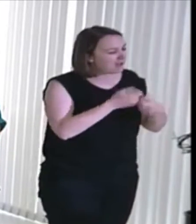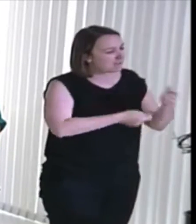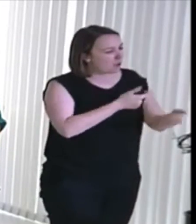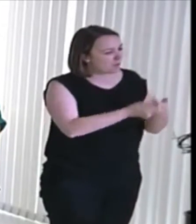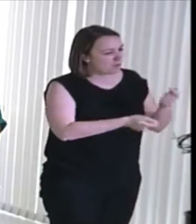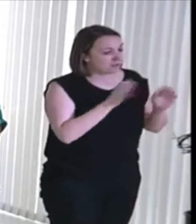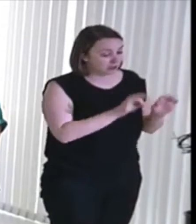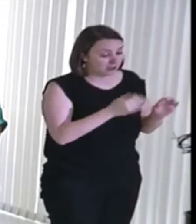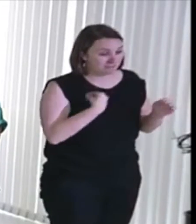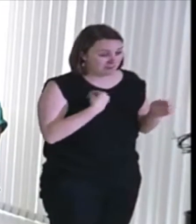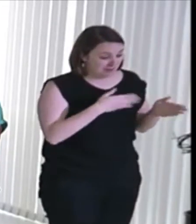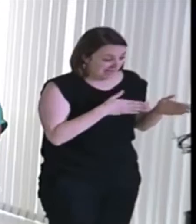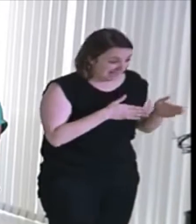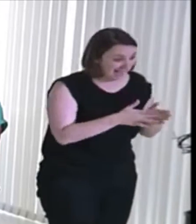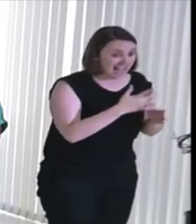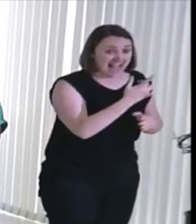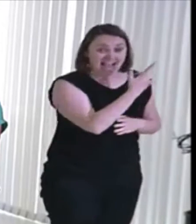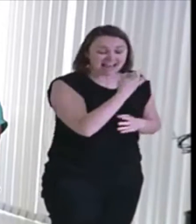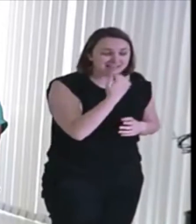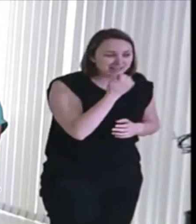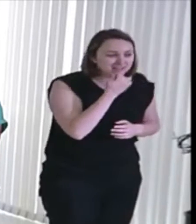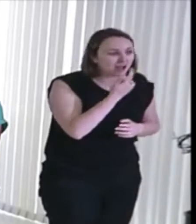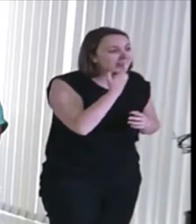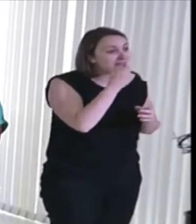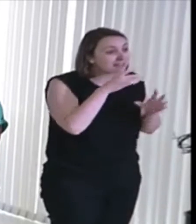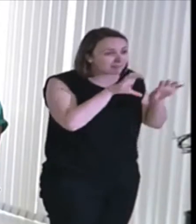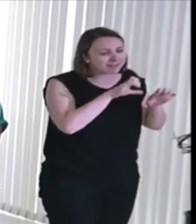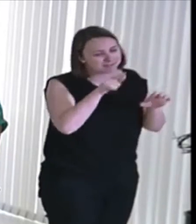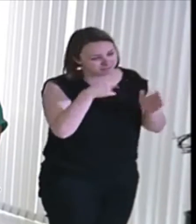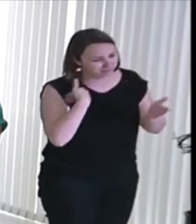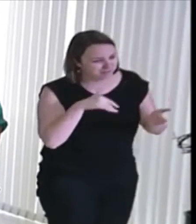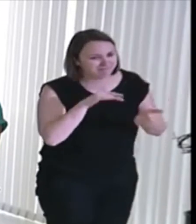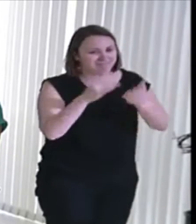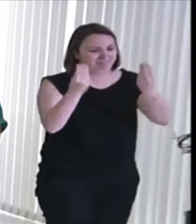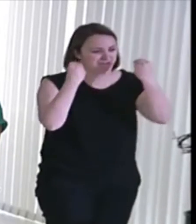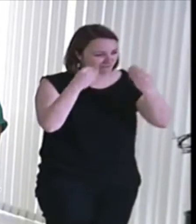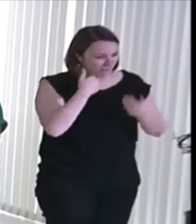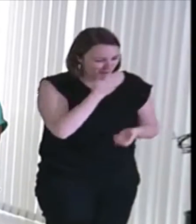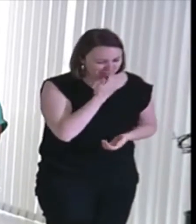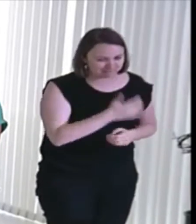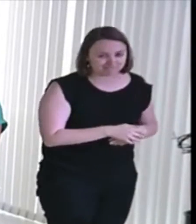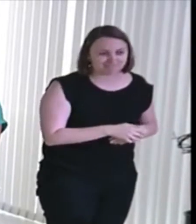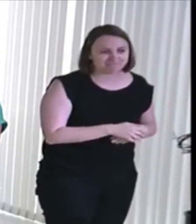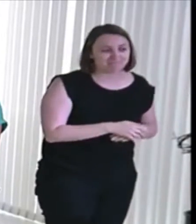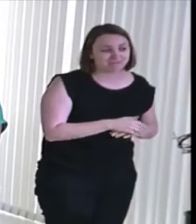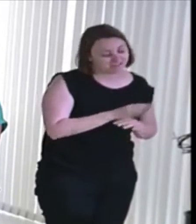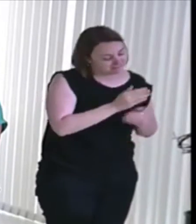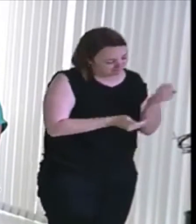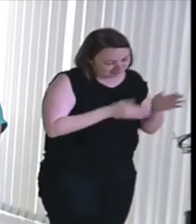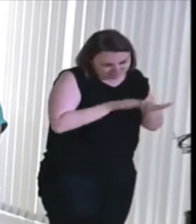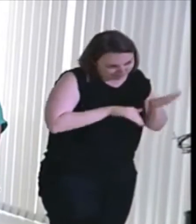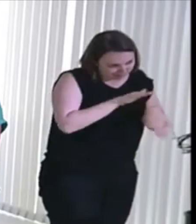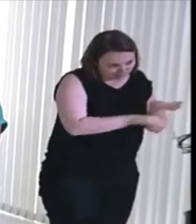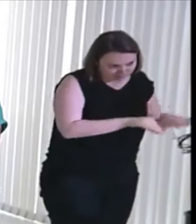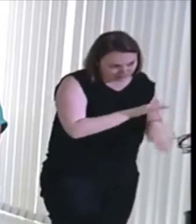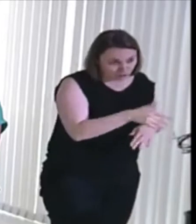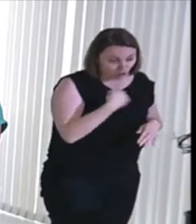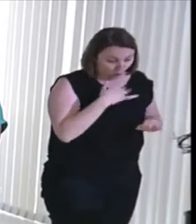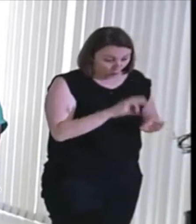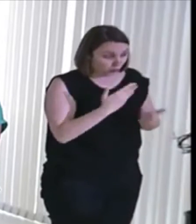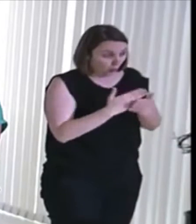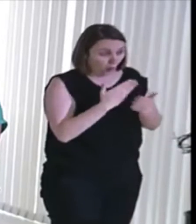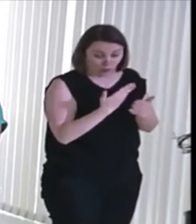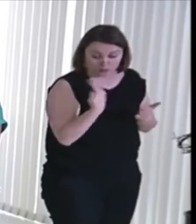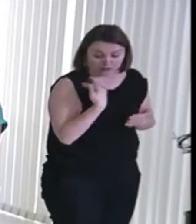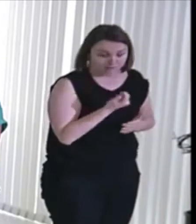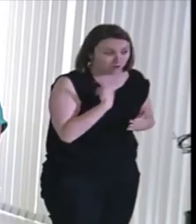en el camino, cuando lo necesites, pues ahora necesito aprender esto, venga. Pues ahora lo otro. Tal. Pasito a pasito. Yo he hecho un curso de SEO ahora y llevo